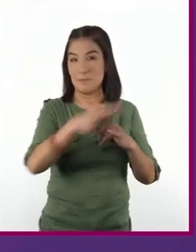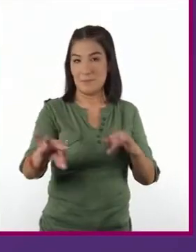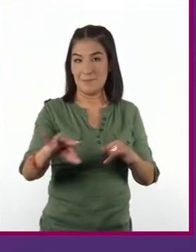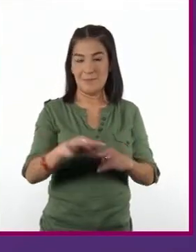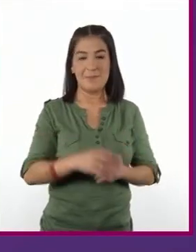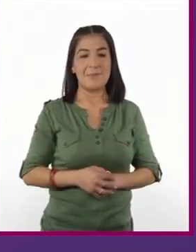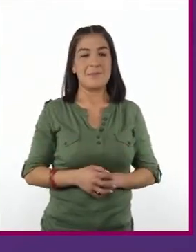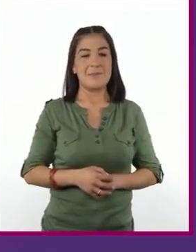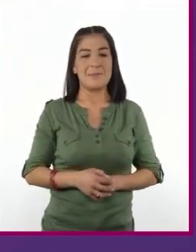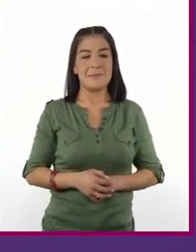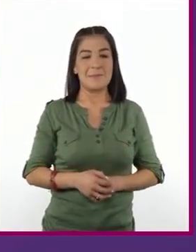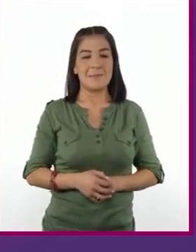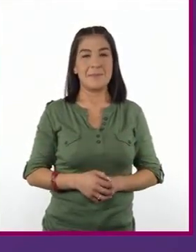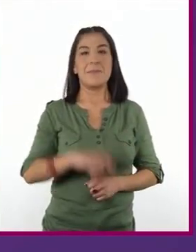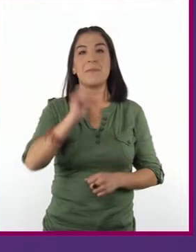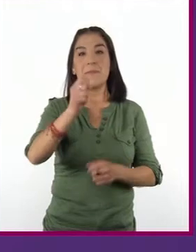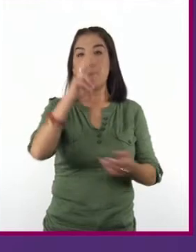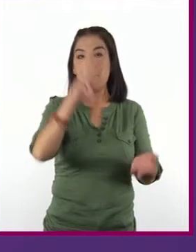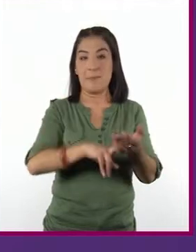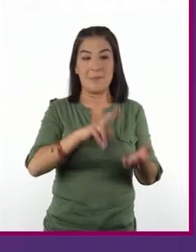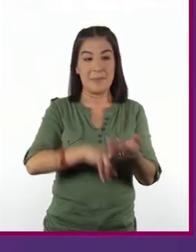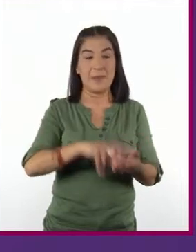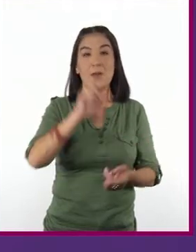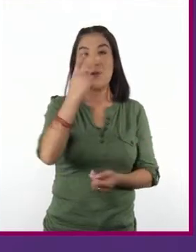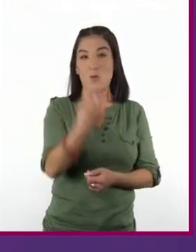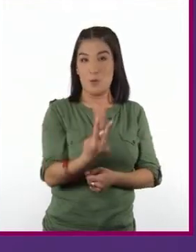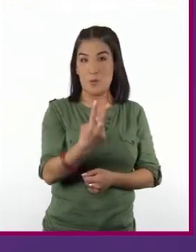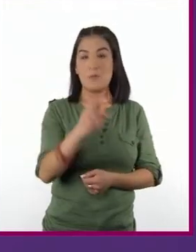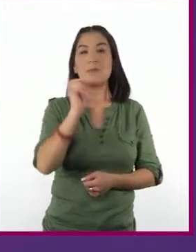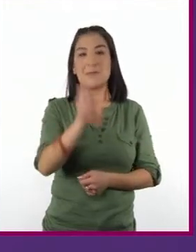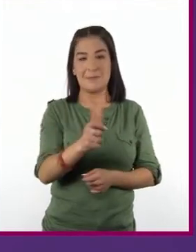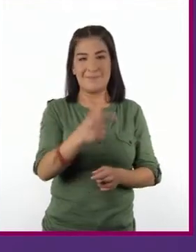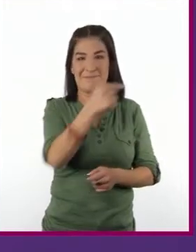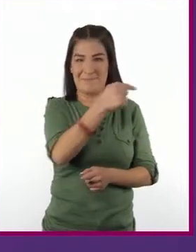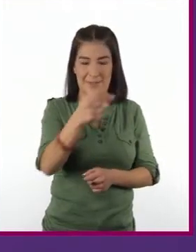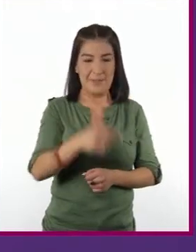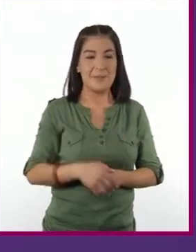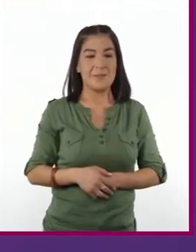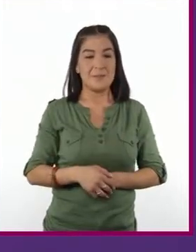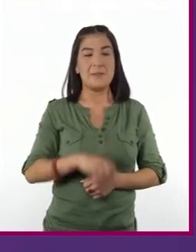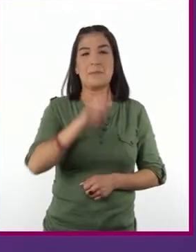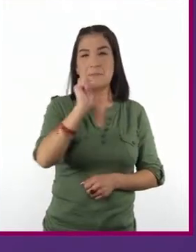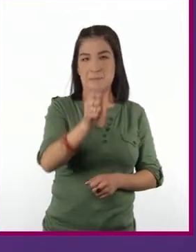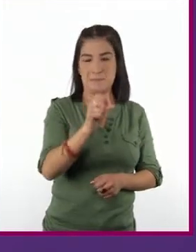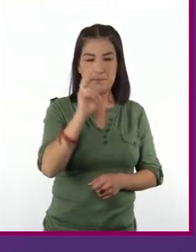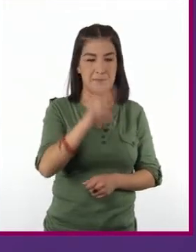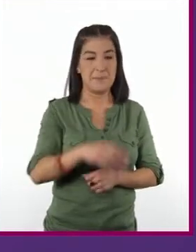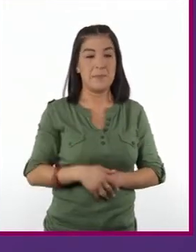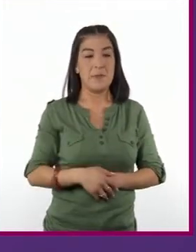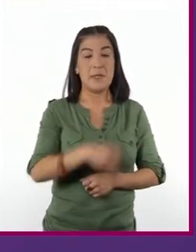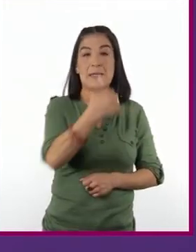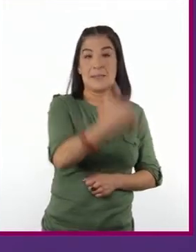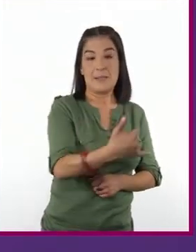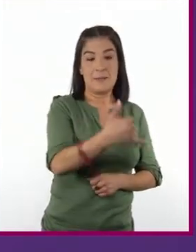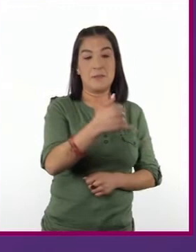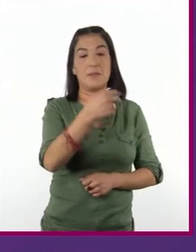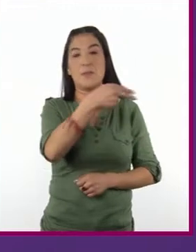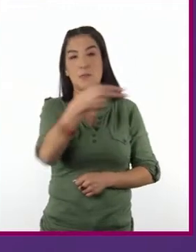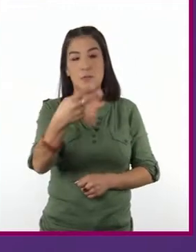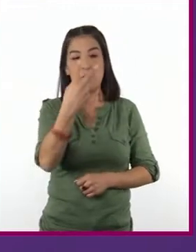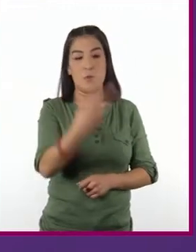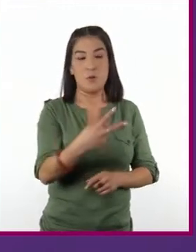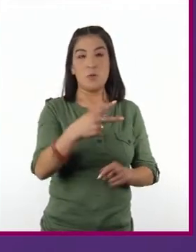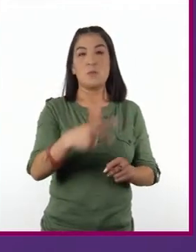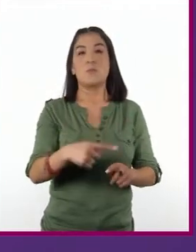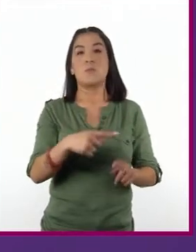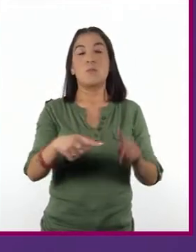cuando x toma el valor de menos 2, sustituimos en la ecuación, queda y igual a 2 por menos